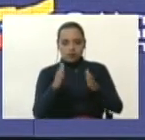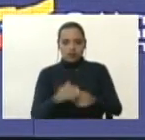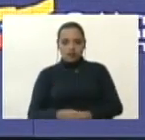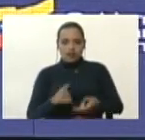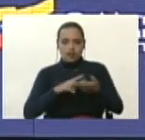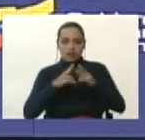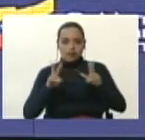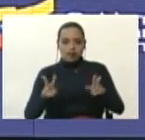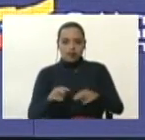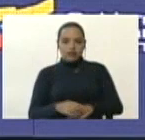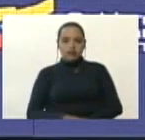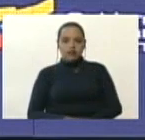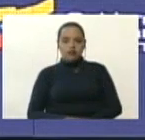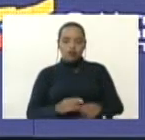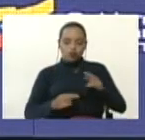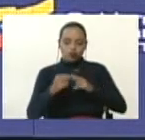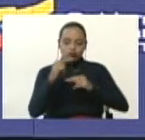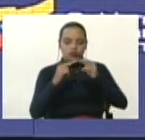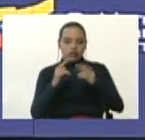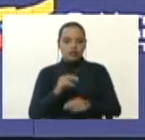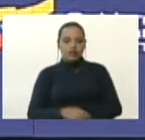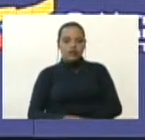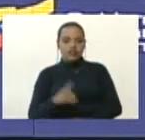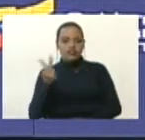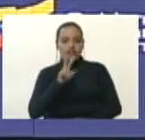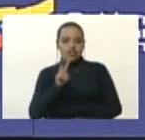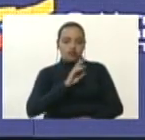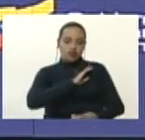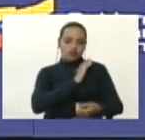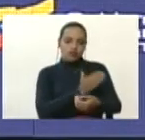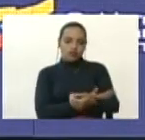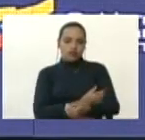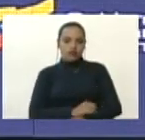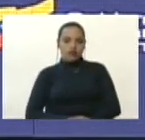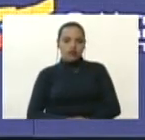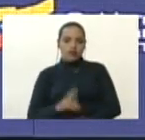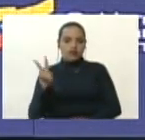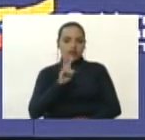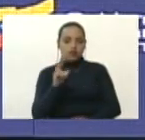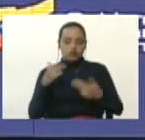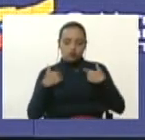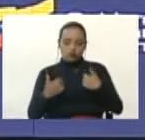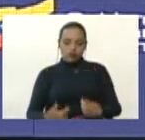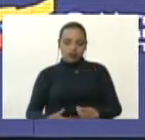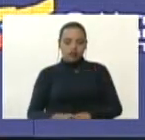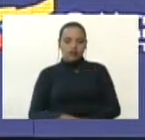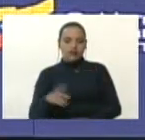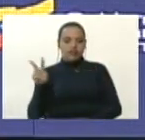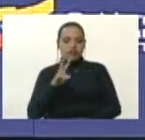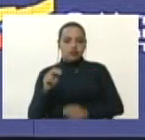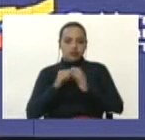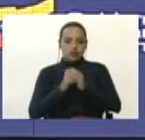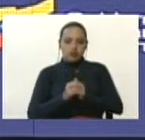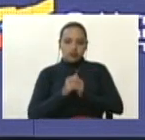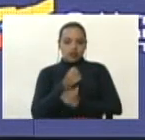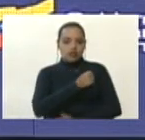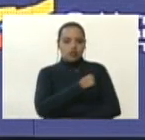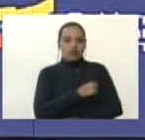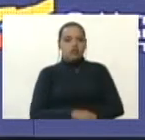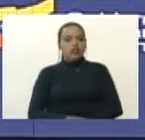paz, construyendo la Venezuela potencia, la Venezuela humana, la Venezuela cristiana, la